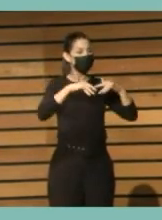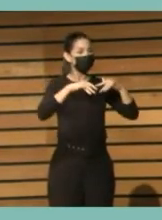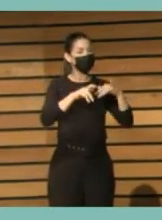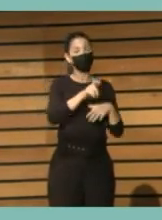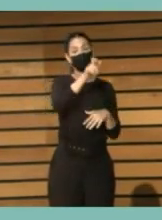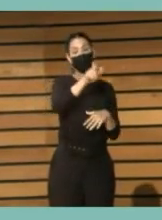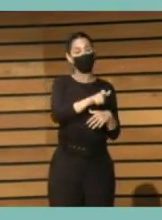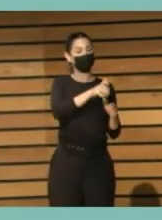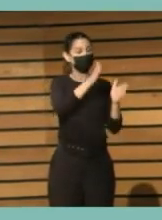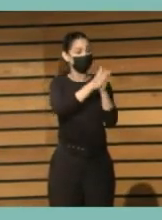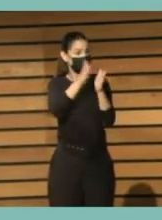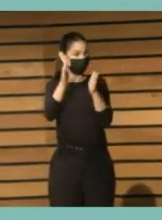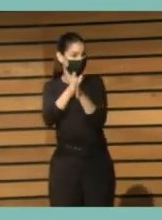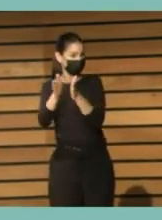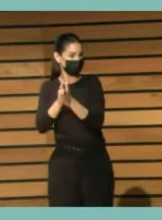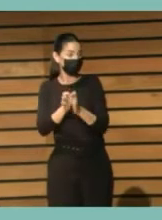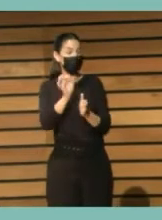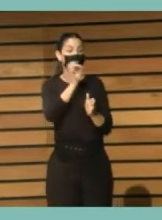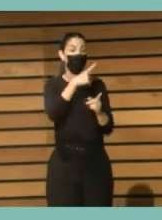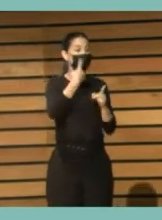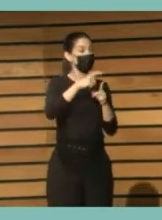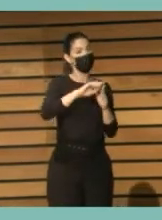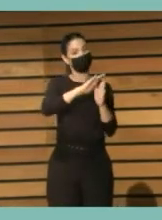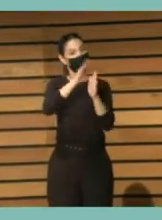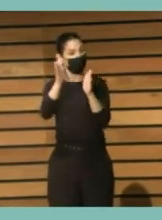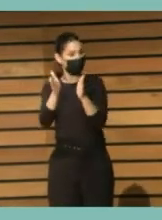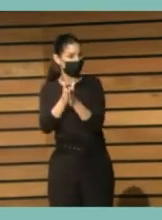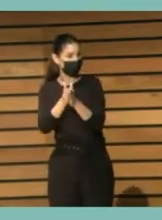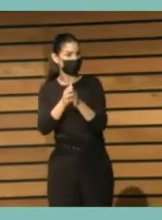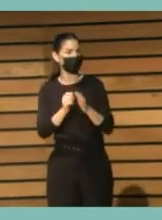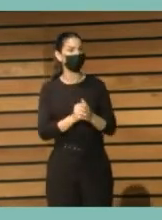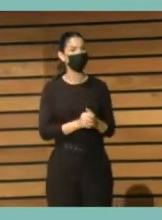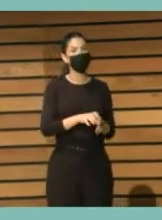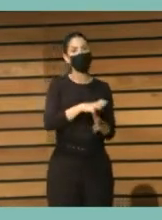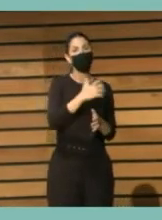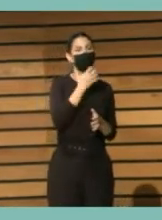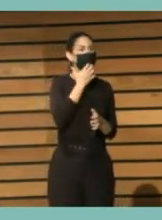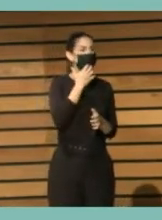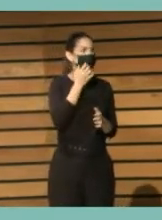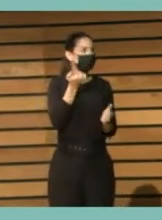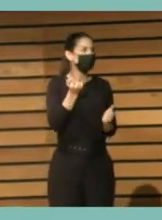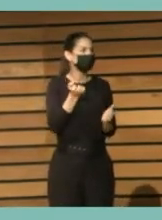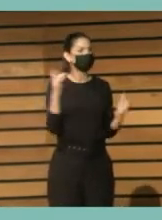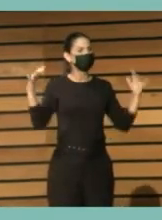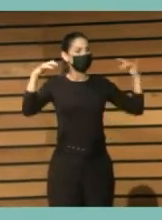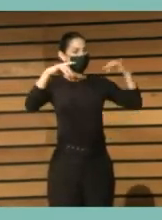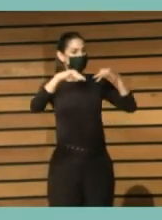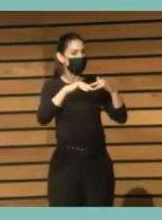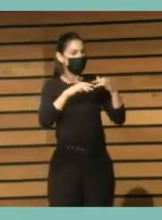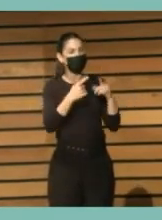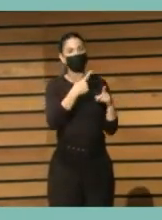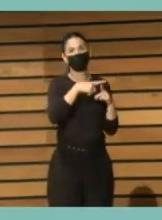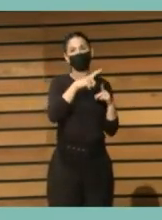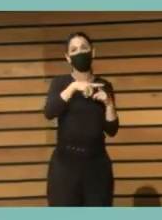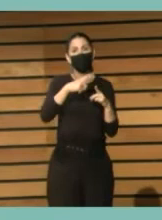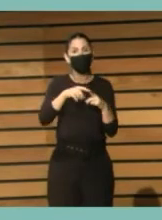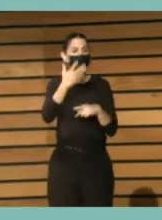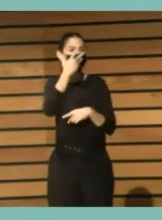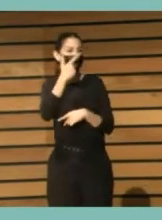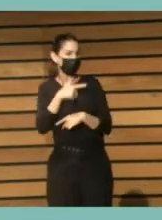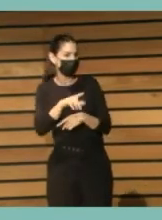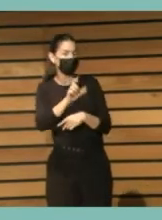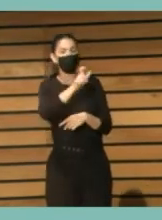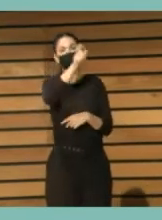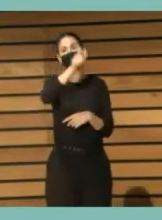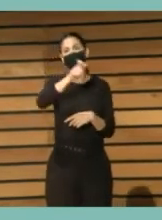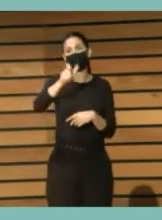con lo otro, ¿no? También el encuentro con lo conocido, porque hay muchas personas que van